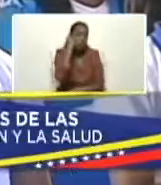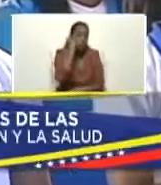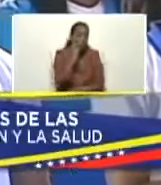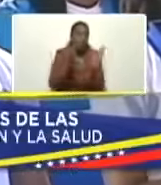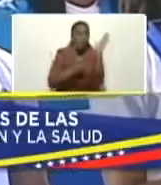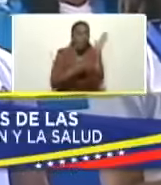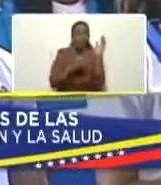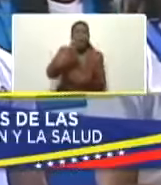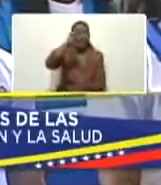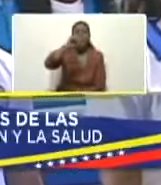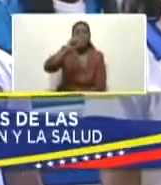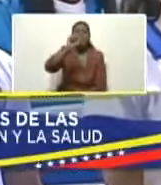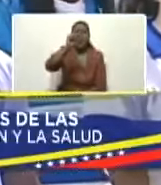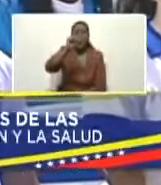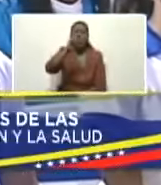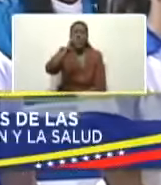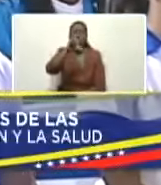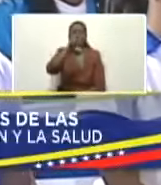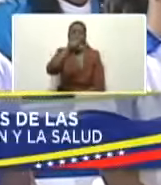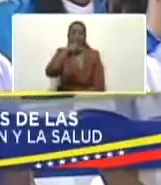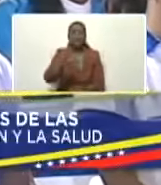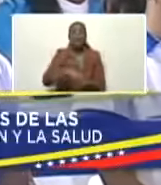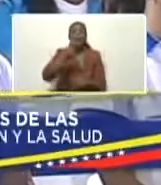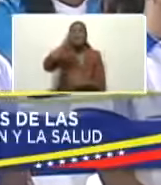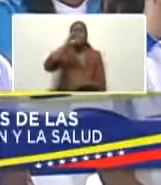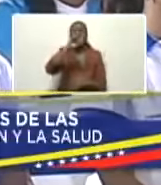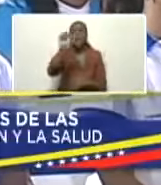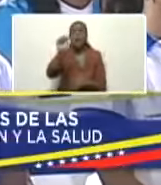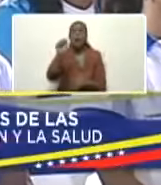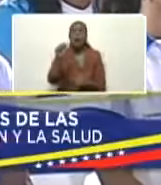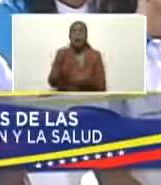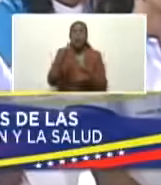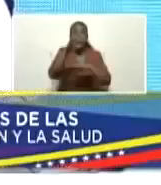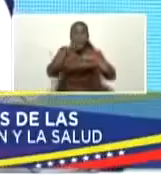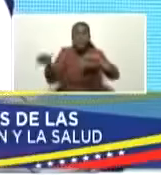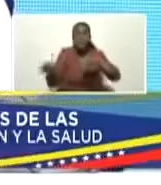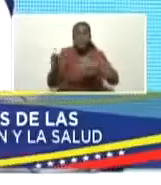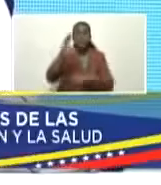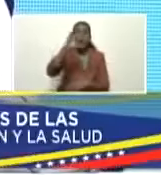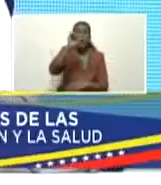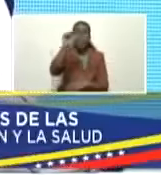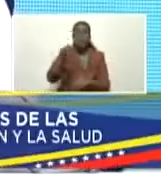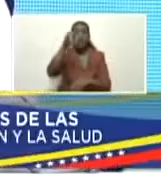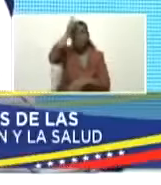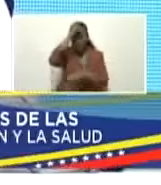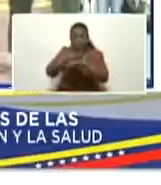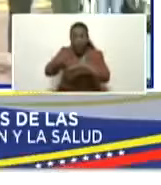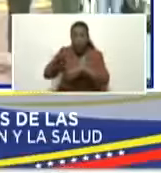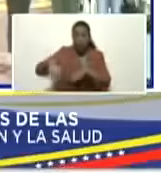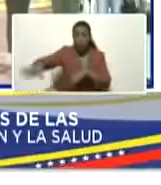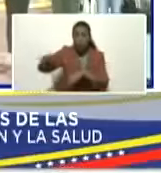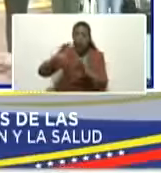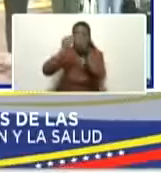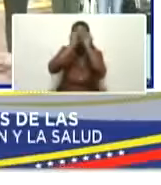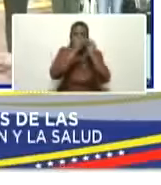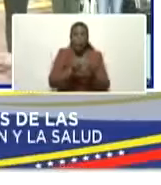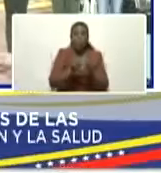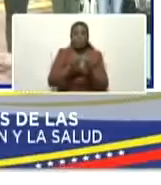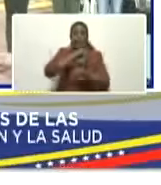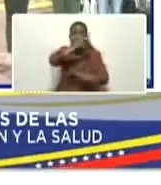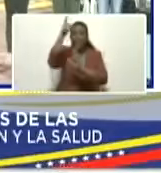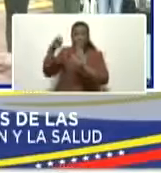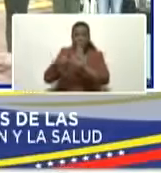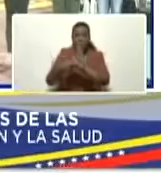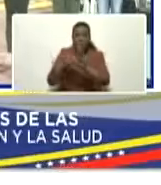parroquia Manuel Piar, municipio Casacoima, aquí en Delta Macuro, rehabilitada